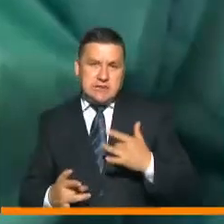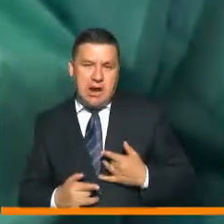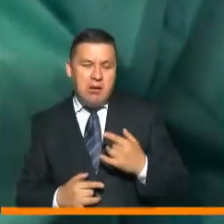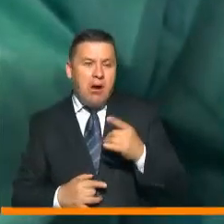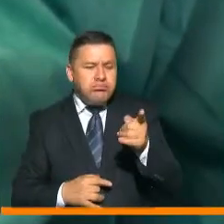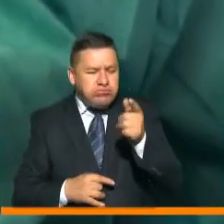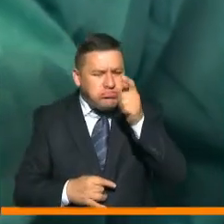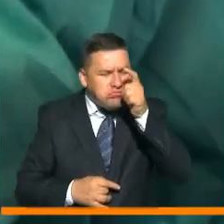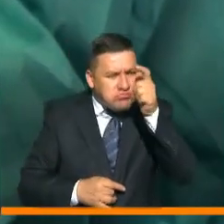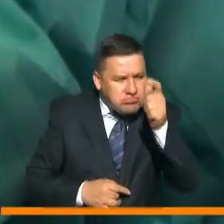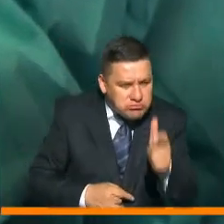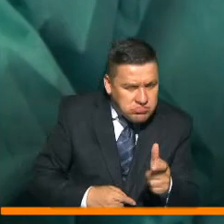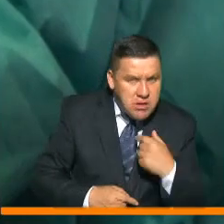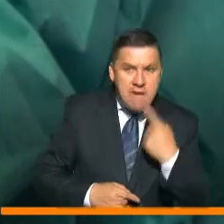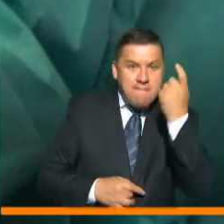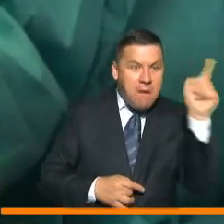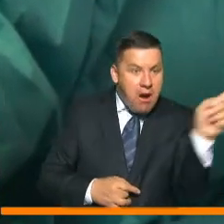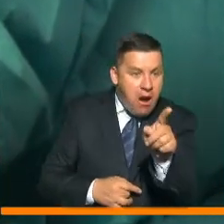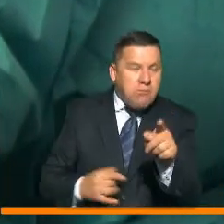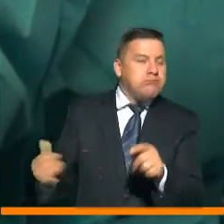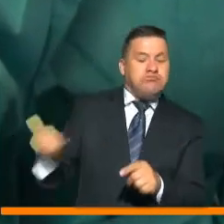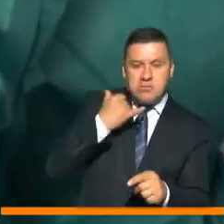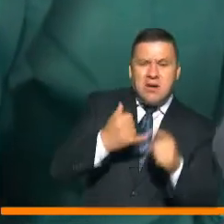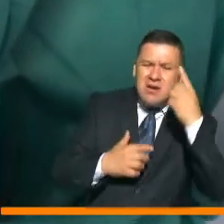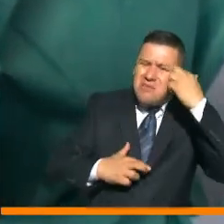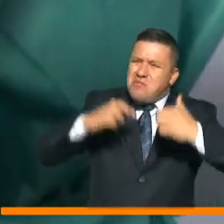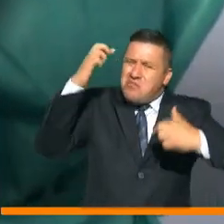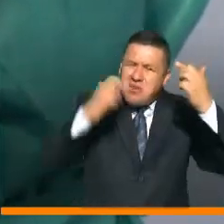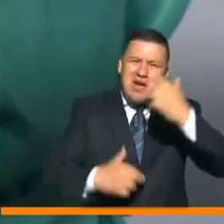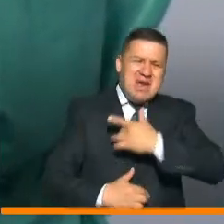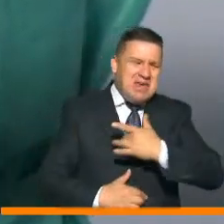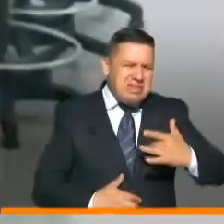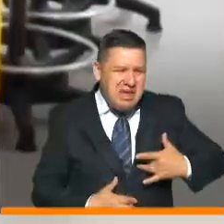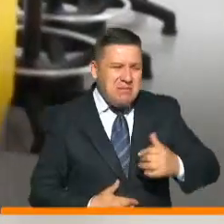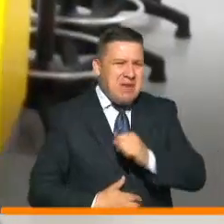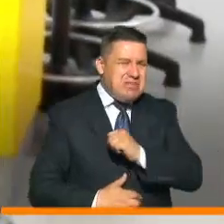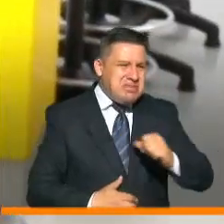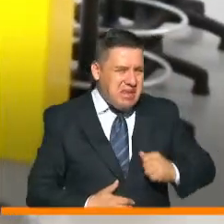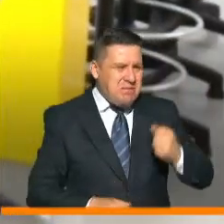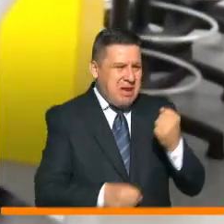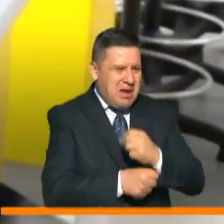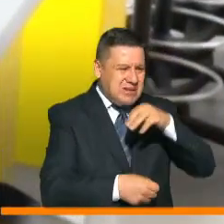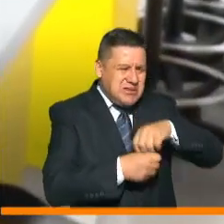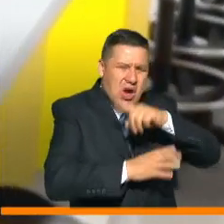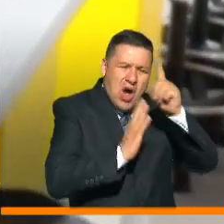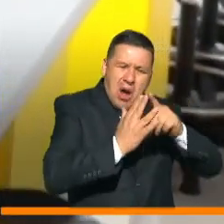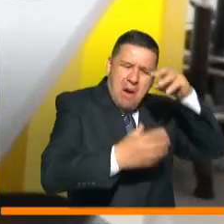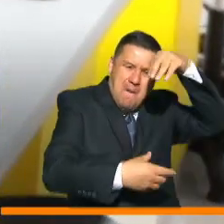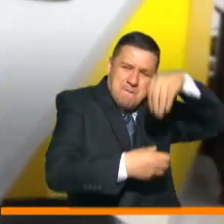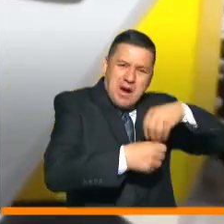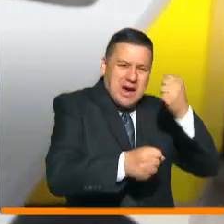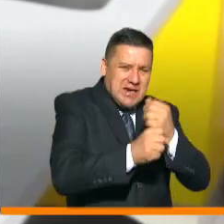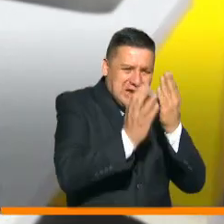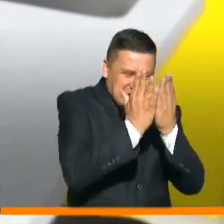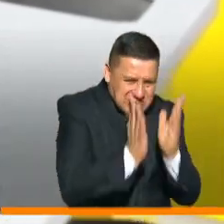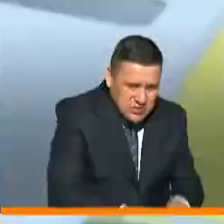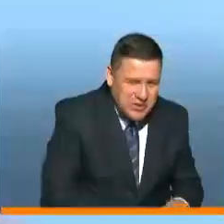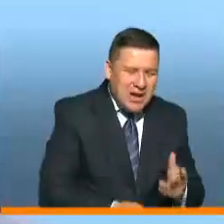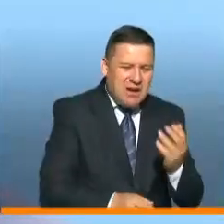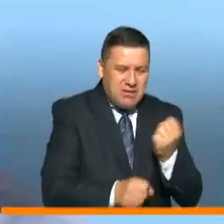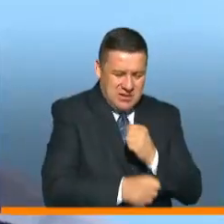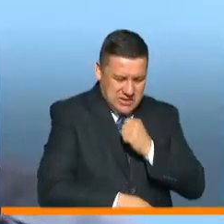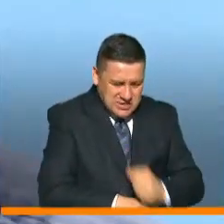realizan inspección, vigilancia y control, profesionales independientes, apoyo logístico y administrativo, estudiantes de las áreas de